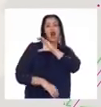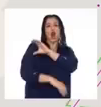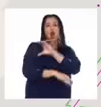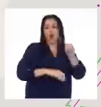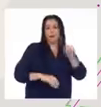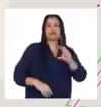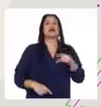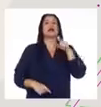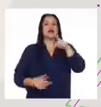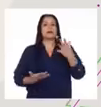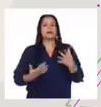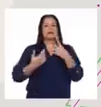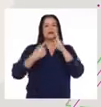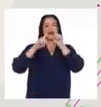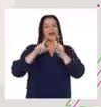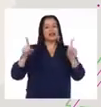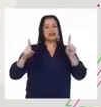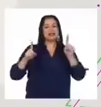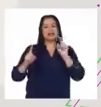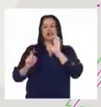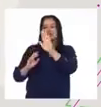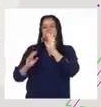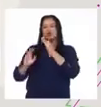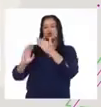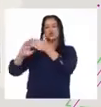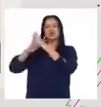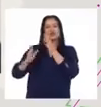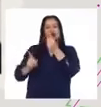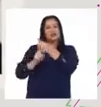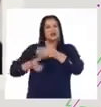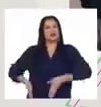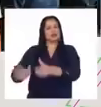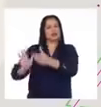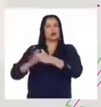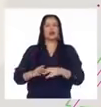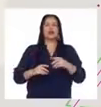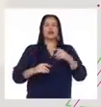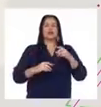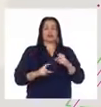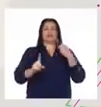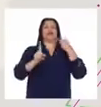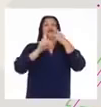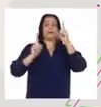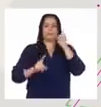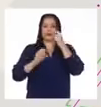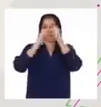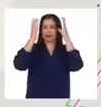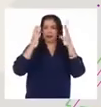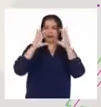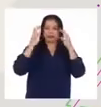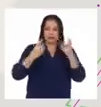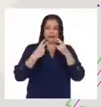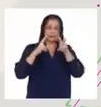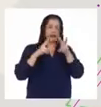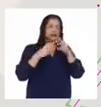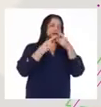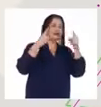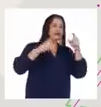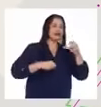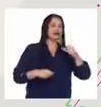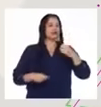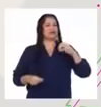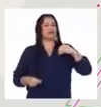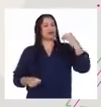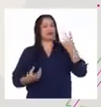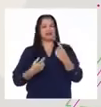aún impactado por las diferencias, en su primer día de clases, Miguel pudo ver varios grupos de adolescentes con diferentes